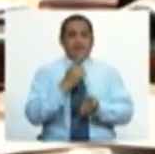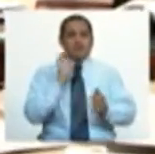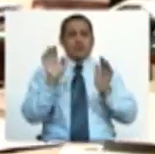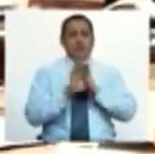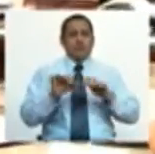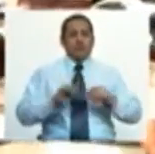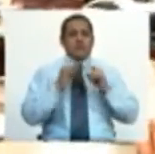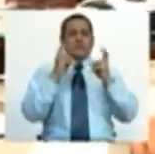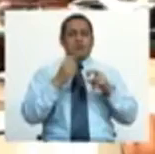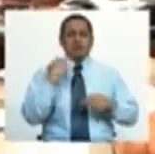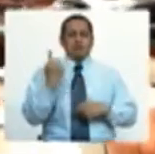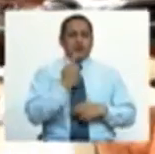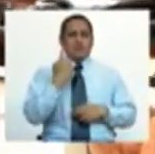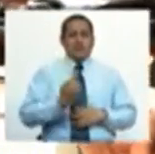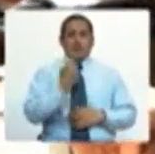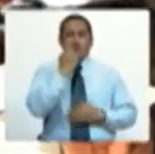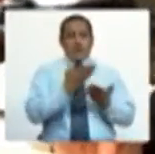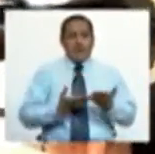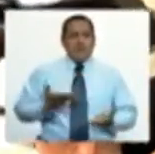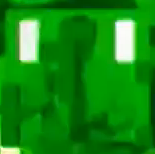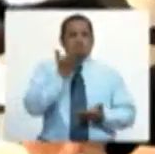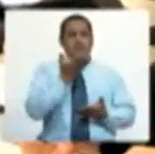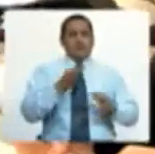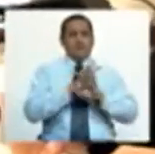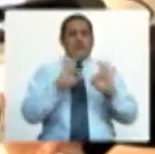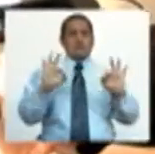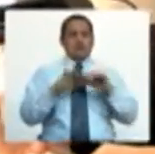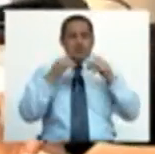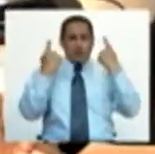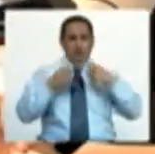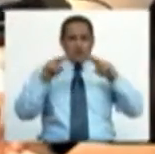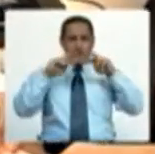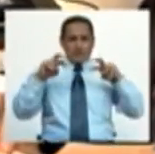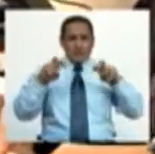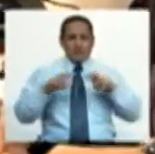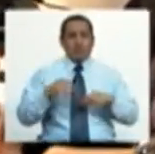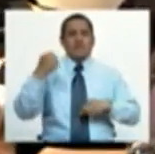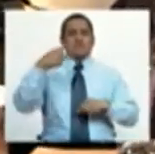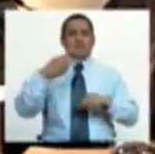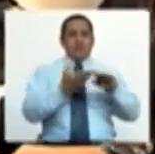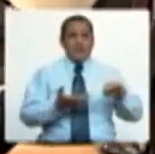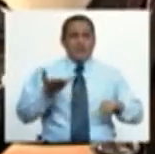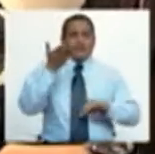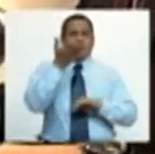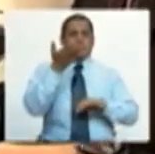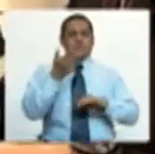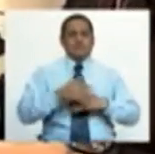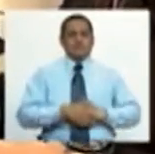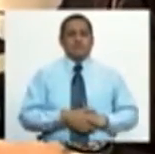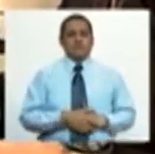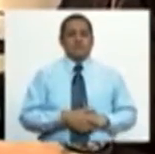invariablemente, solamente hay una apelación. Entonces, lo que decide en primera instancia se revisa en una segunda.